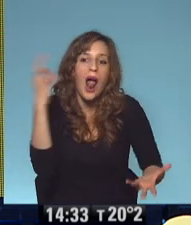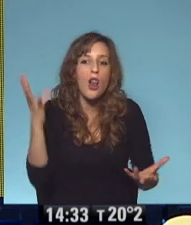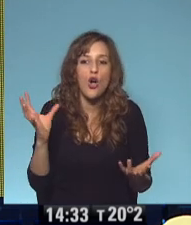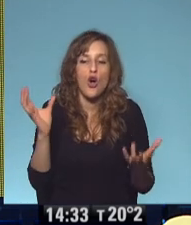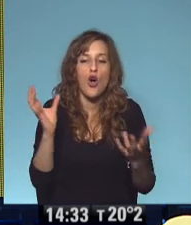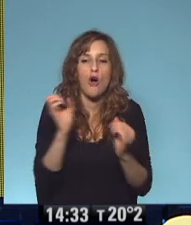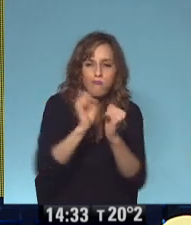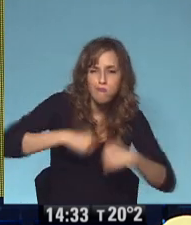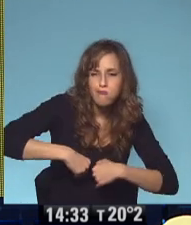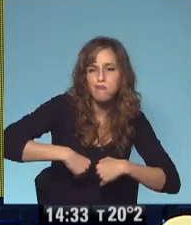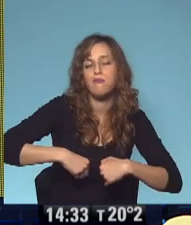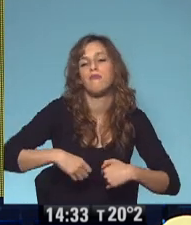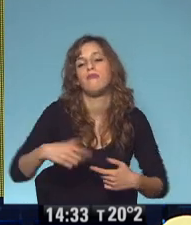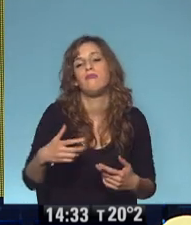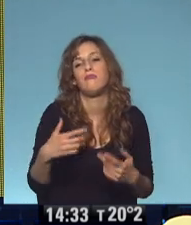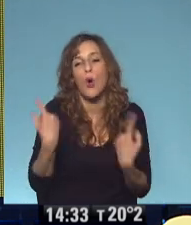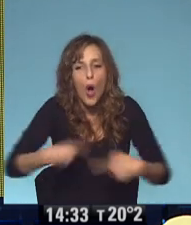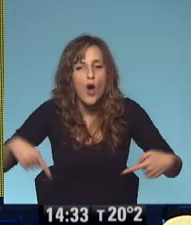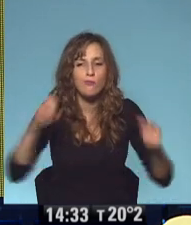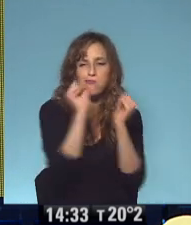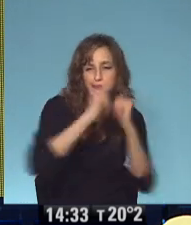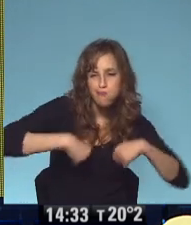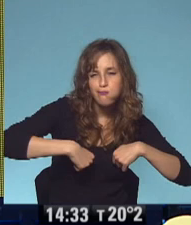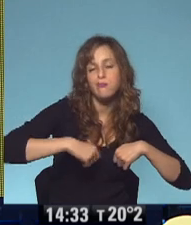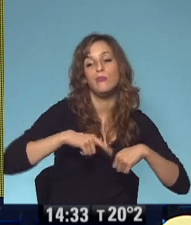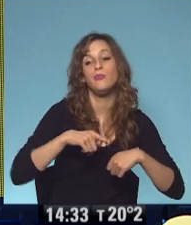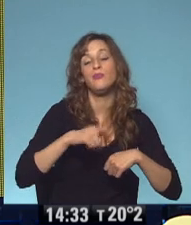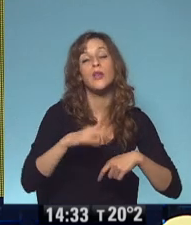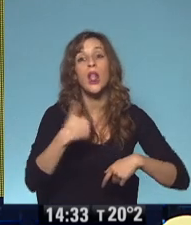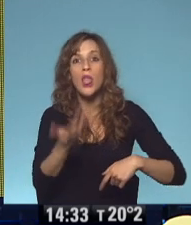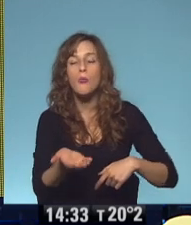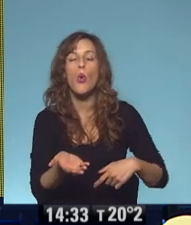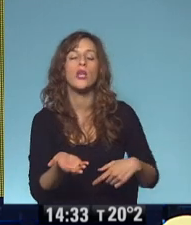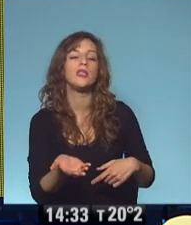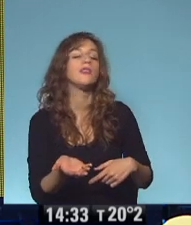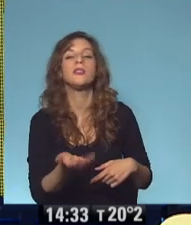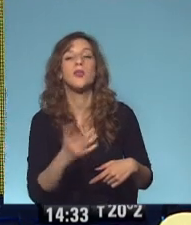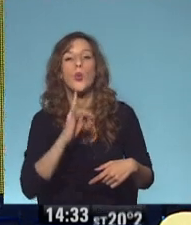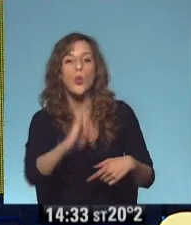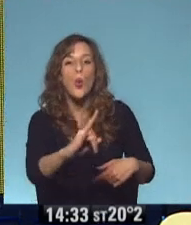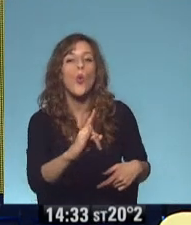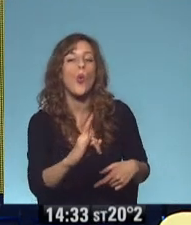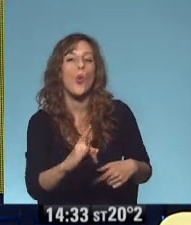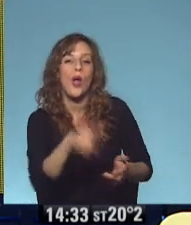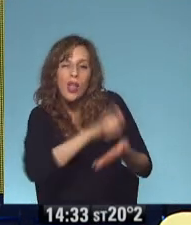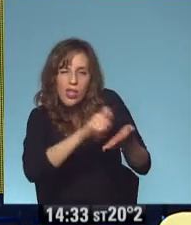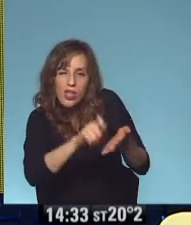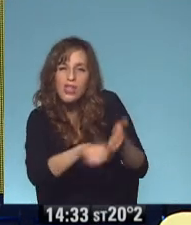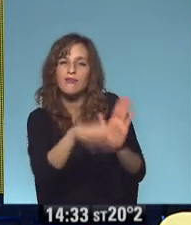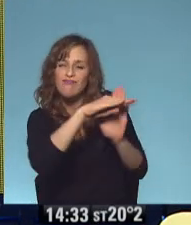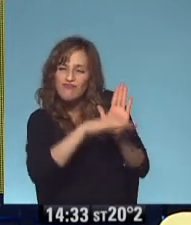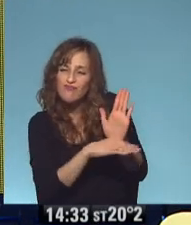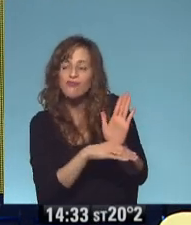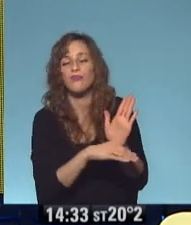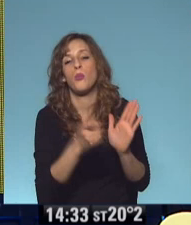ayer también la escondimos. Claro. Esconderla en algún lugar de la casa, la colección. Y ir indicándole a alguien de la familia para que vaya. Desde,